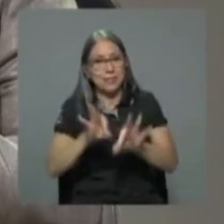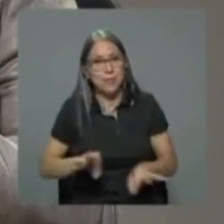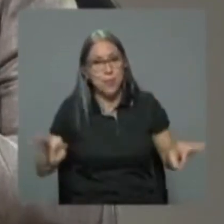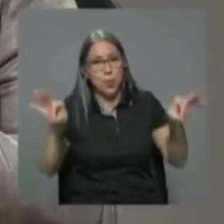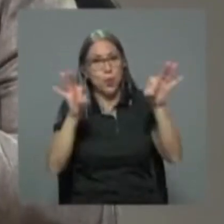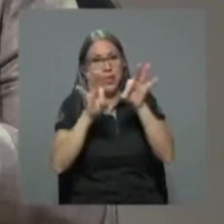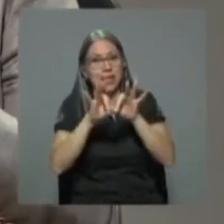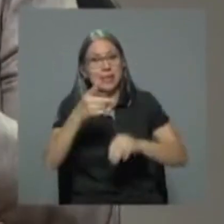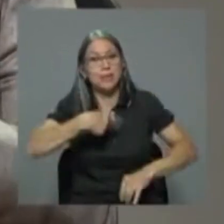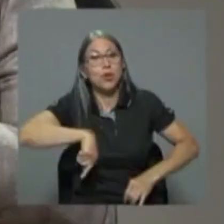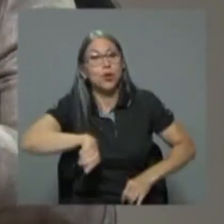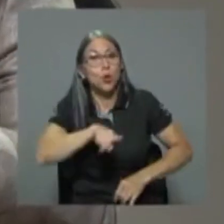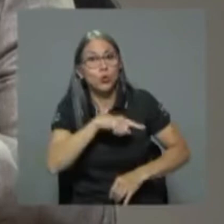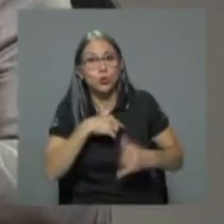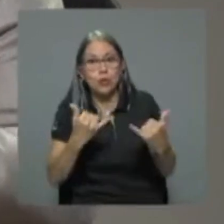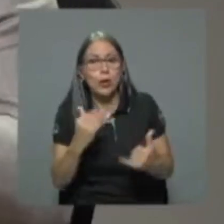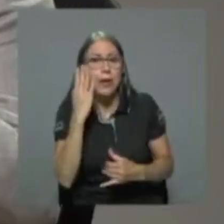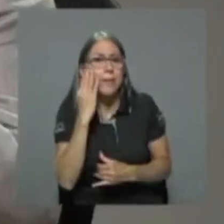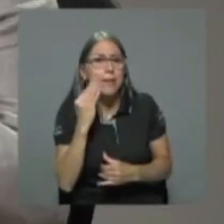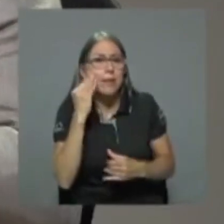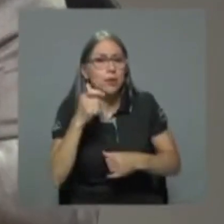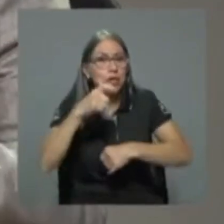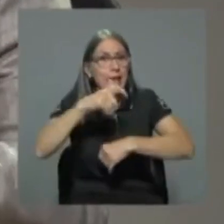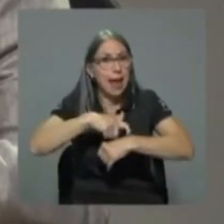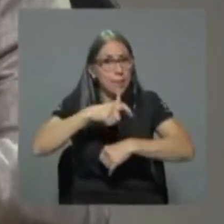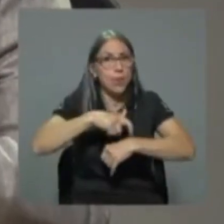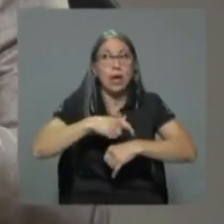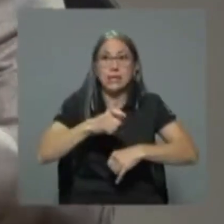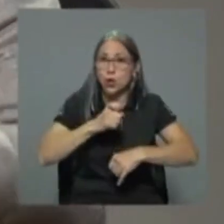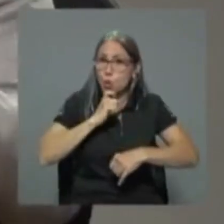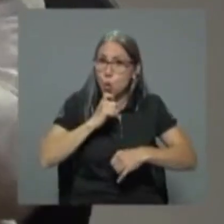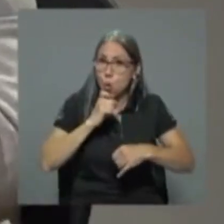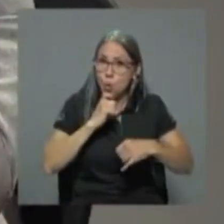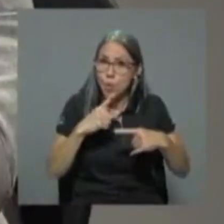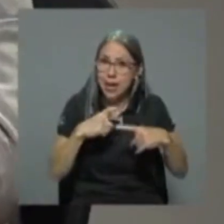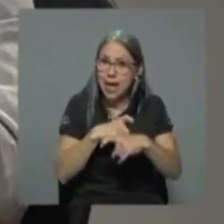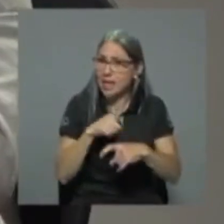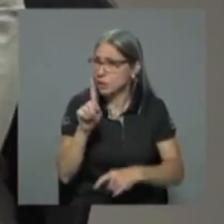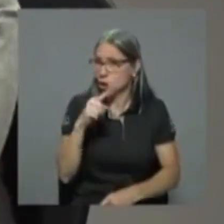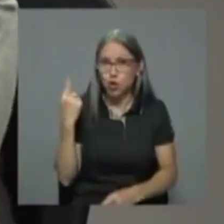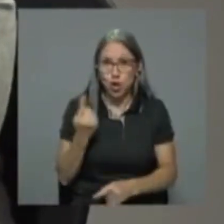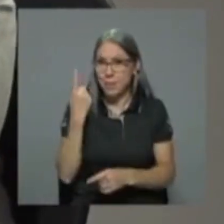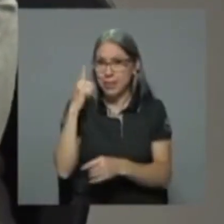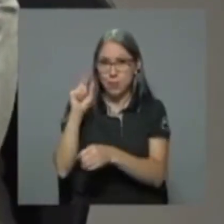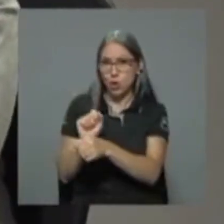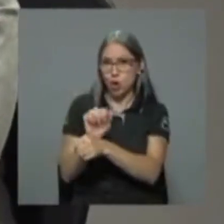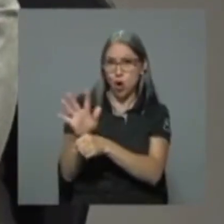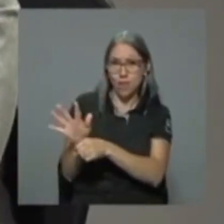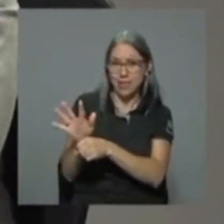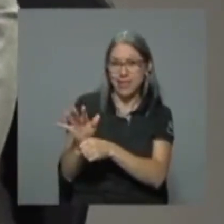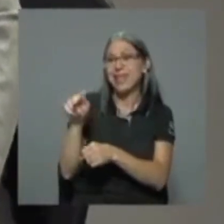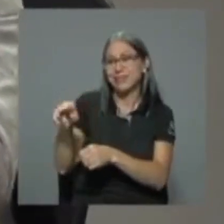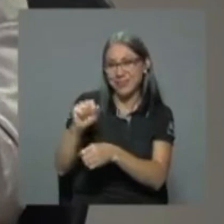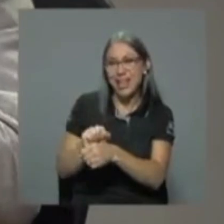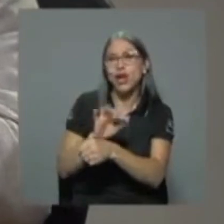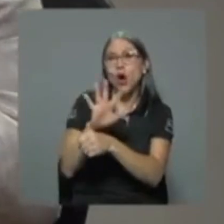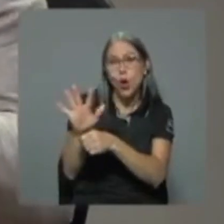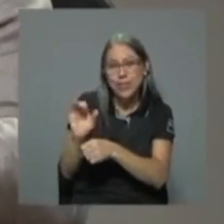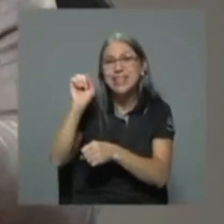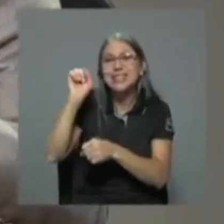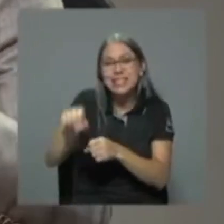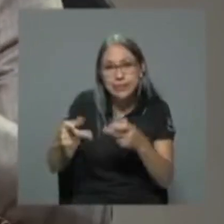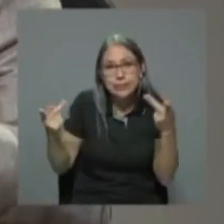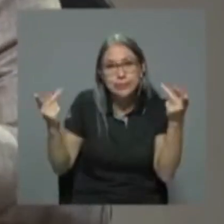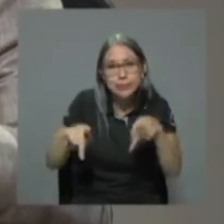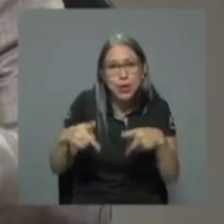Vivimos épocas muy complicadas aparte del COVID. Es decir, el COVID generó una crisis en